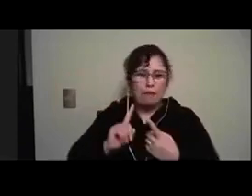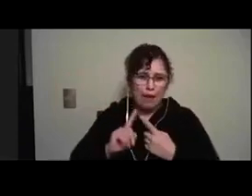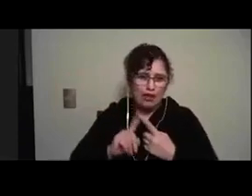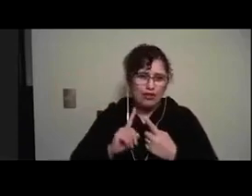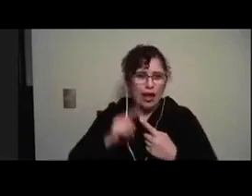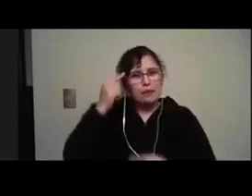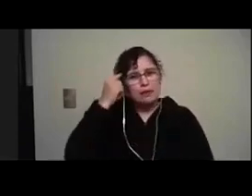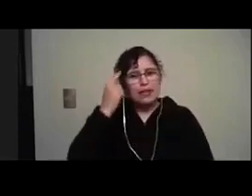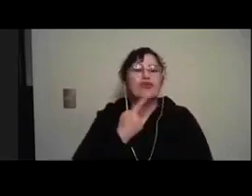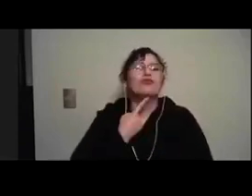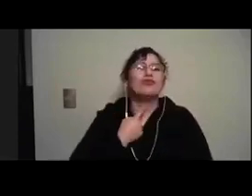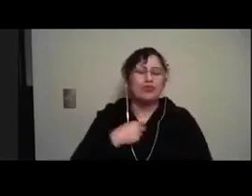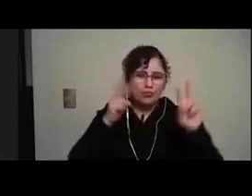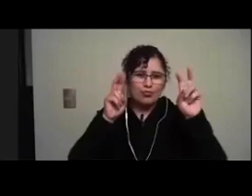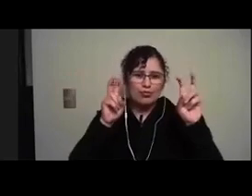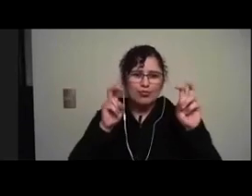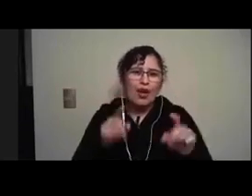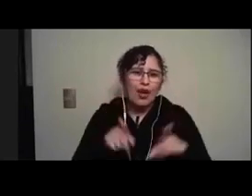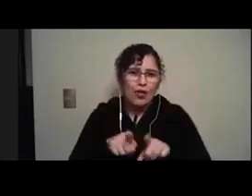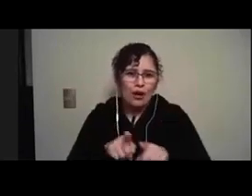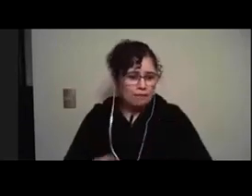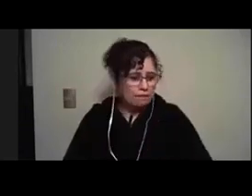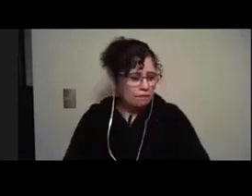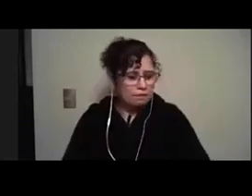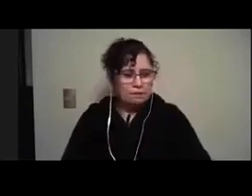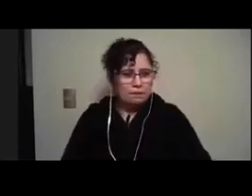modo personal, ya.